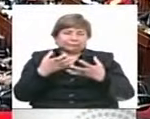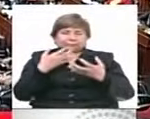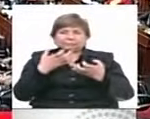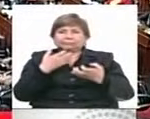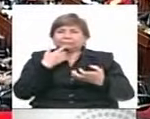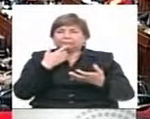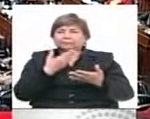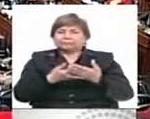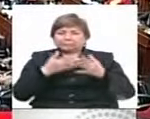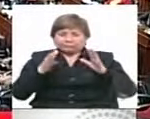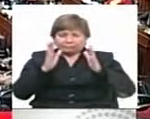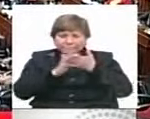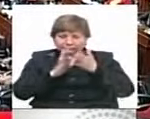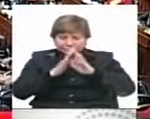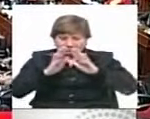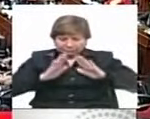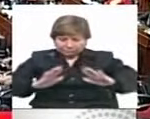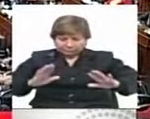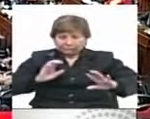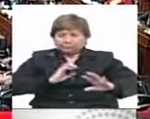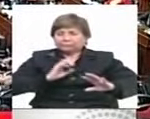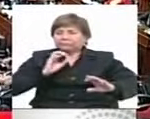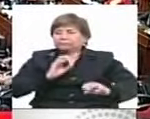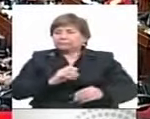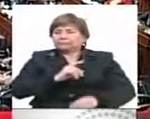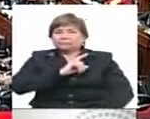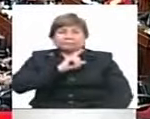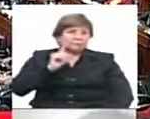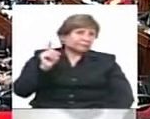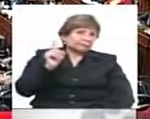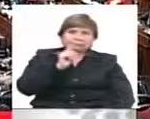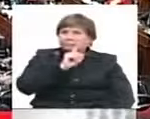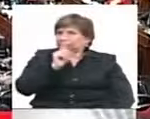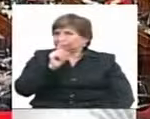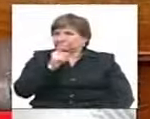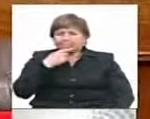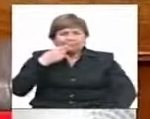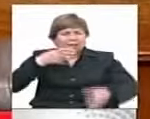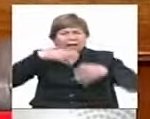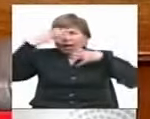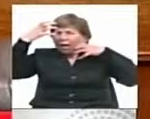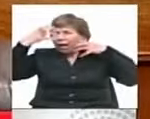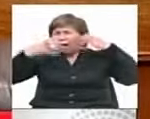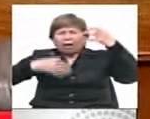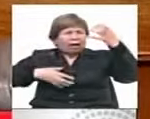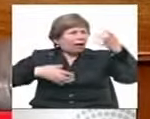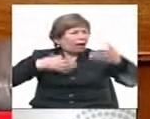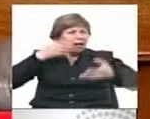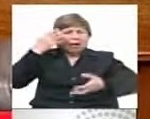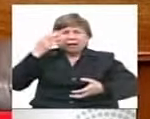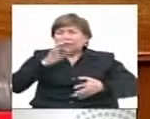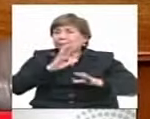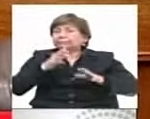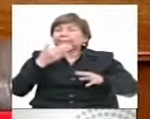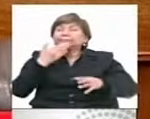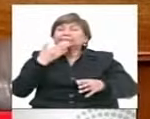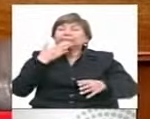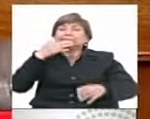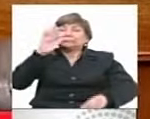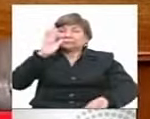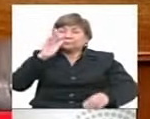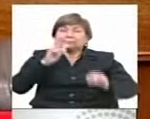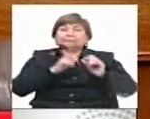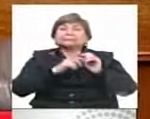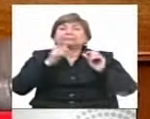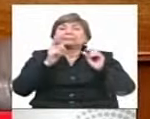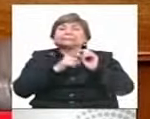presidenta, en aras de mantener esto con bastante cordura, no es pertinente que los señores estén gritando. Estoy haciendo referencia a que alguien pida la palabra y